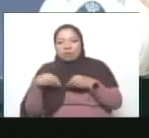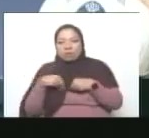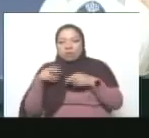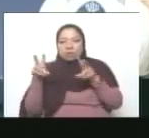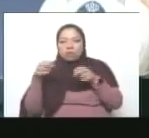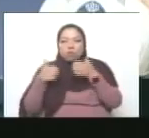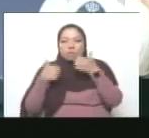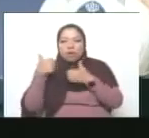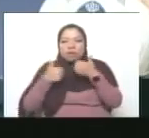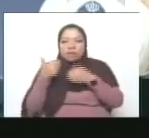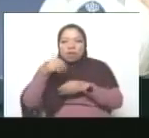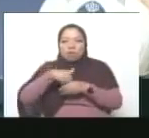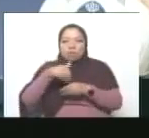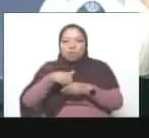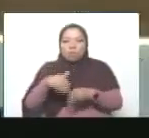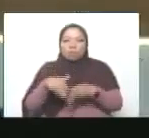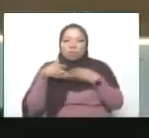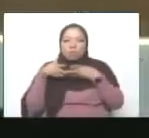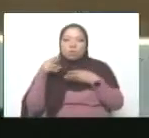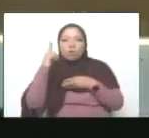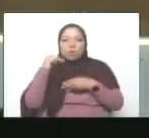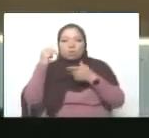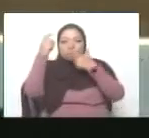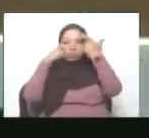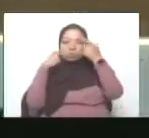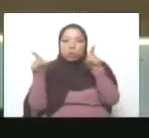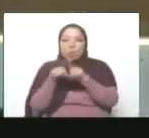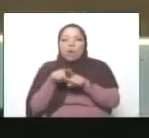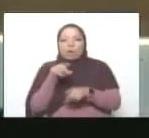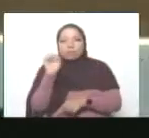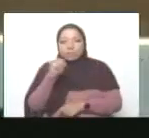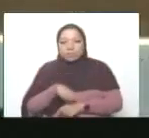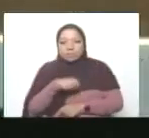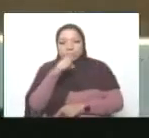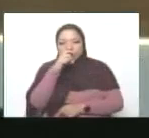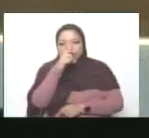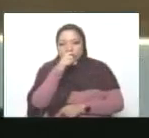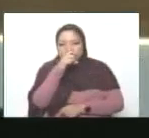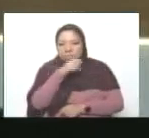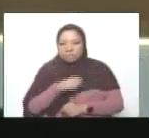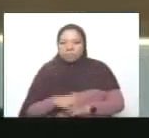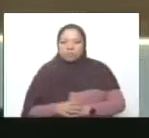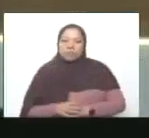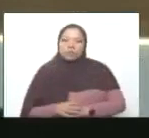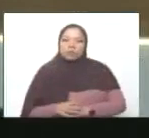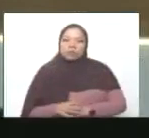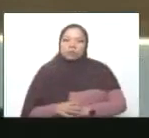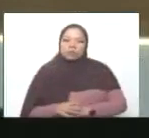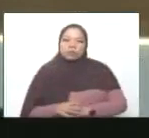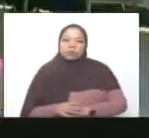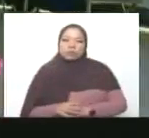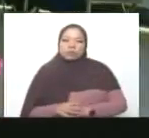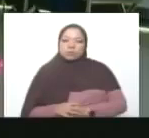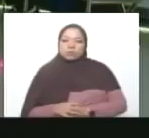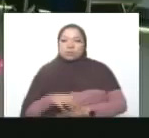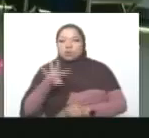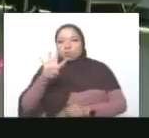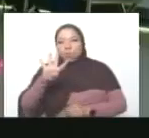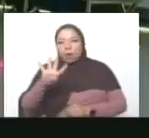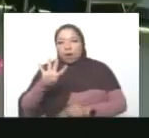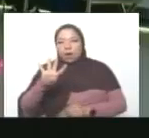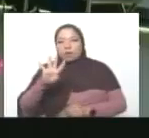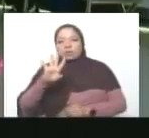electa. ¿De la VCH? La VCH. Correcto, Barrio del Oeste. Ajá, Creación Barrio del Oeste. Tengo 4 jefes